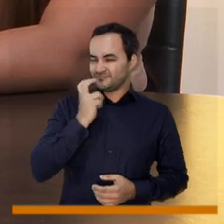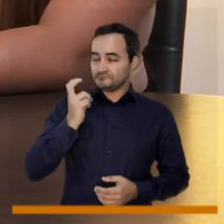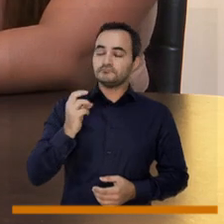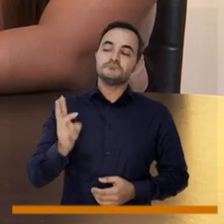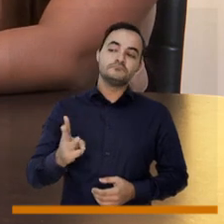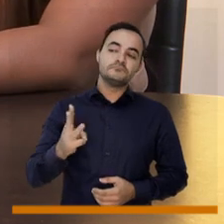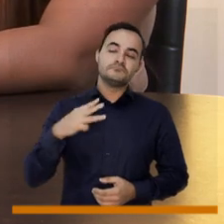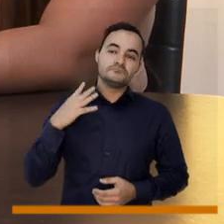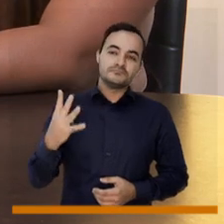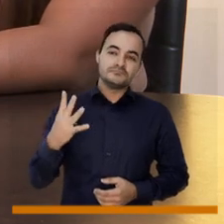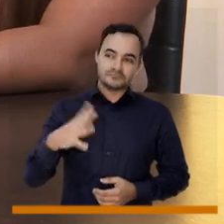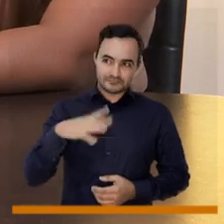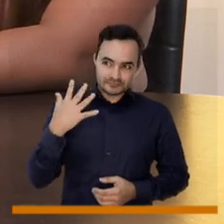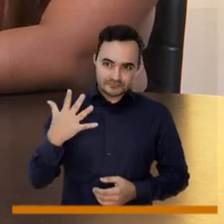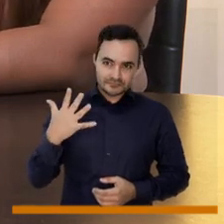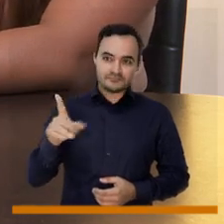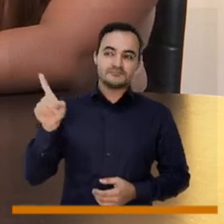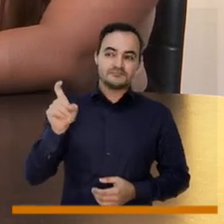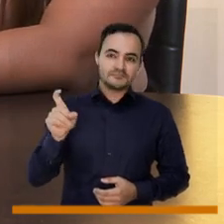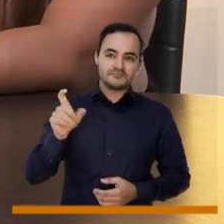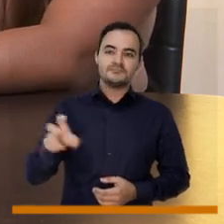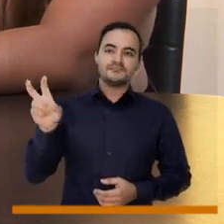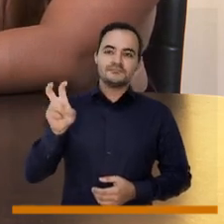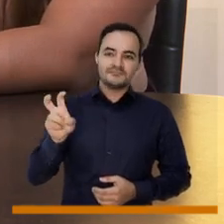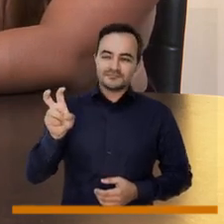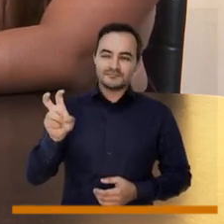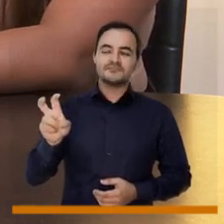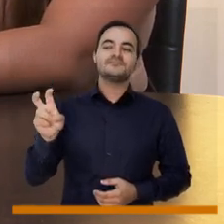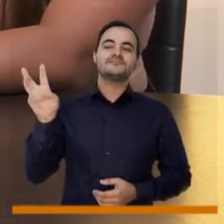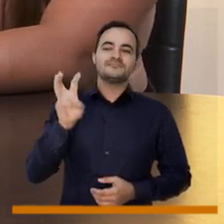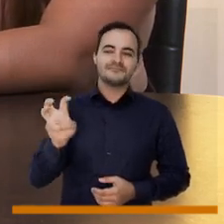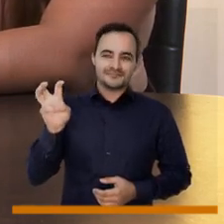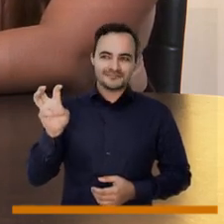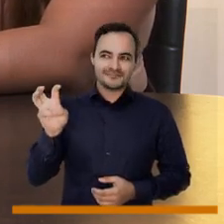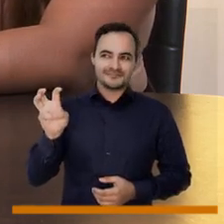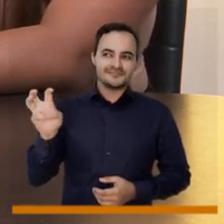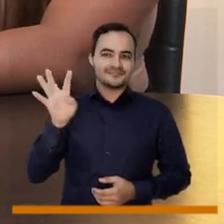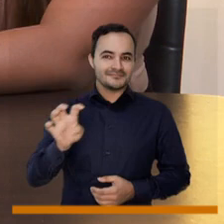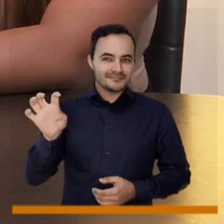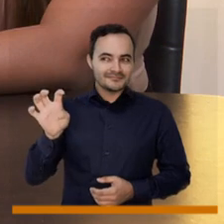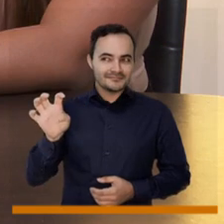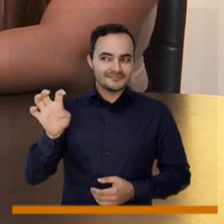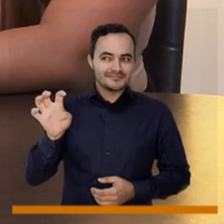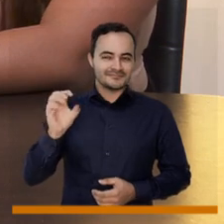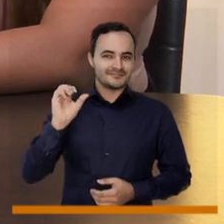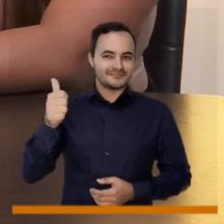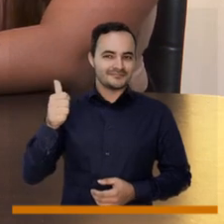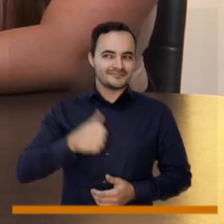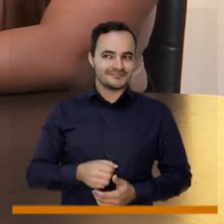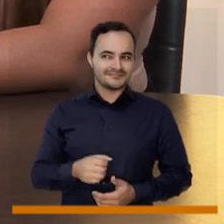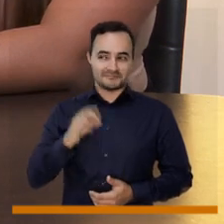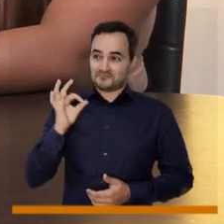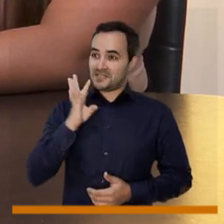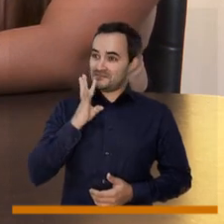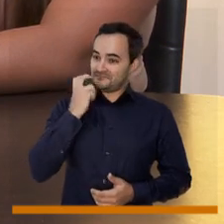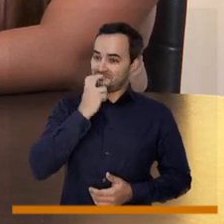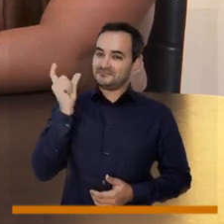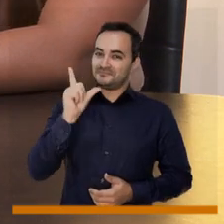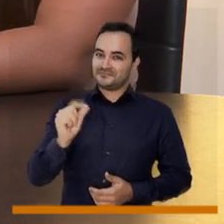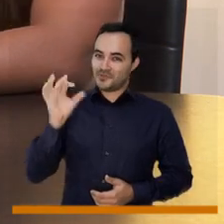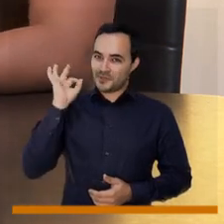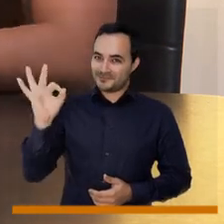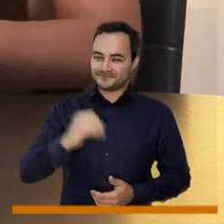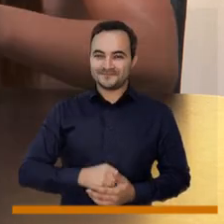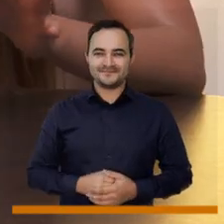Quattro. Quattro. Cinque. Cinque. Sei. Sei. Sette. Sette. Otto. Otto. Nove. Nove. Dieci. Dieci.